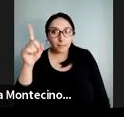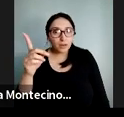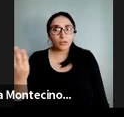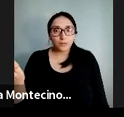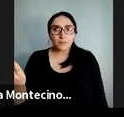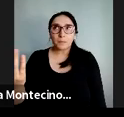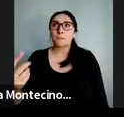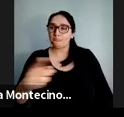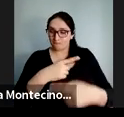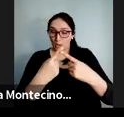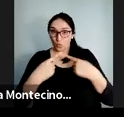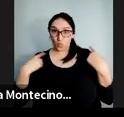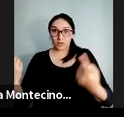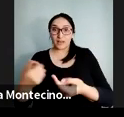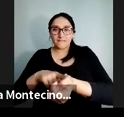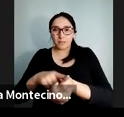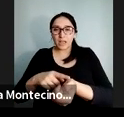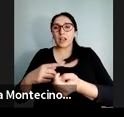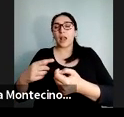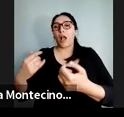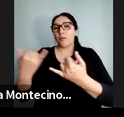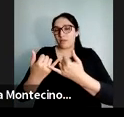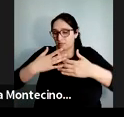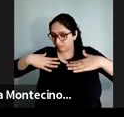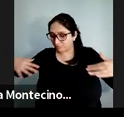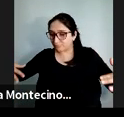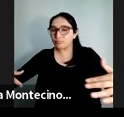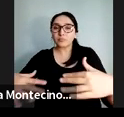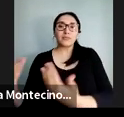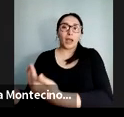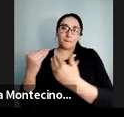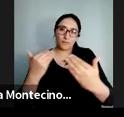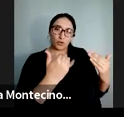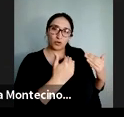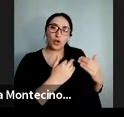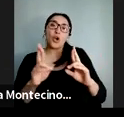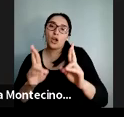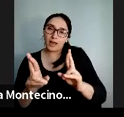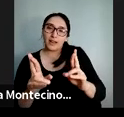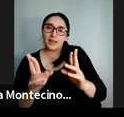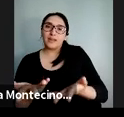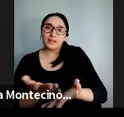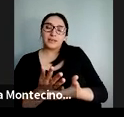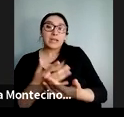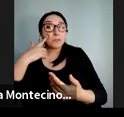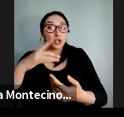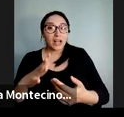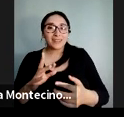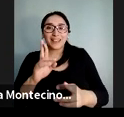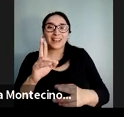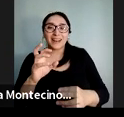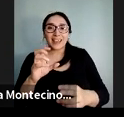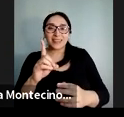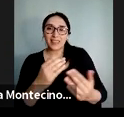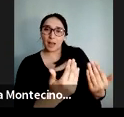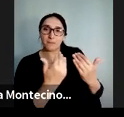mismo hecho de nosotros haber sido sobrevivientes en algún momento de este tipo de ataques. Y ahí también es importante contar con alguien que nos escuche, con